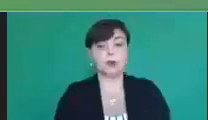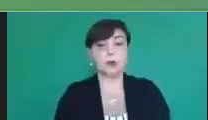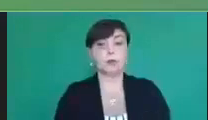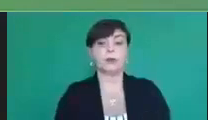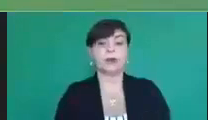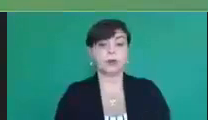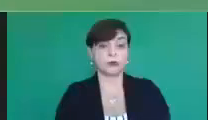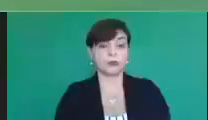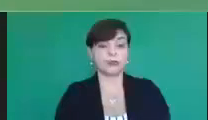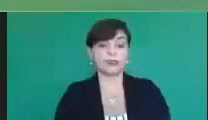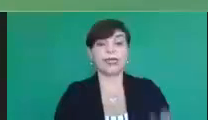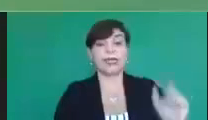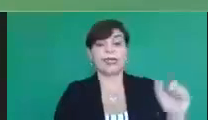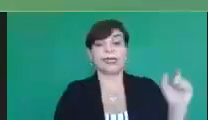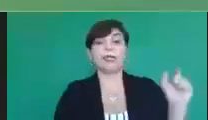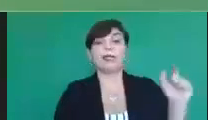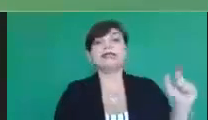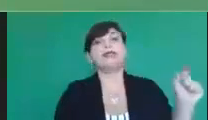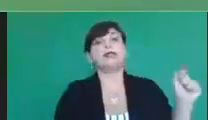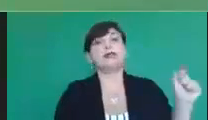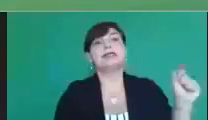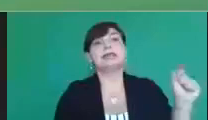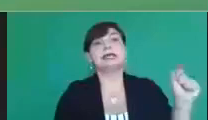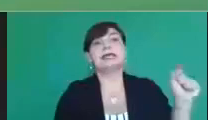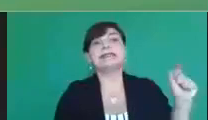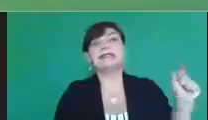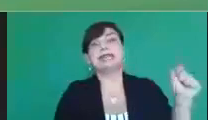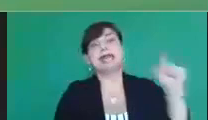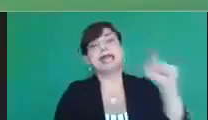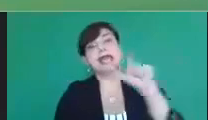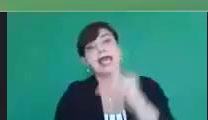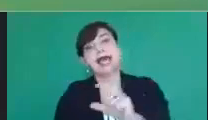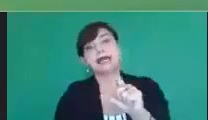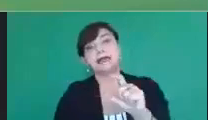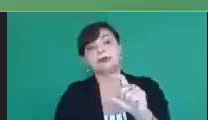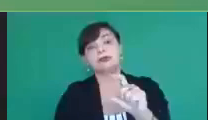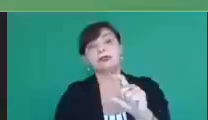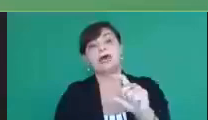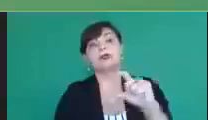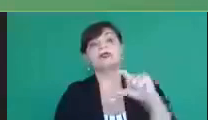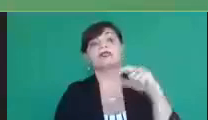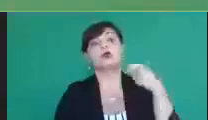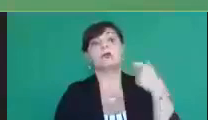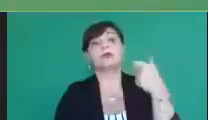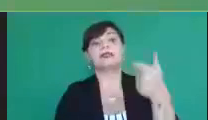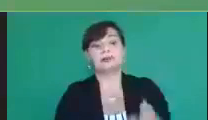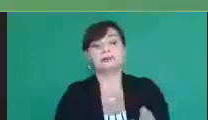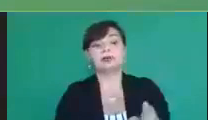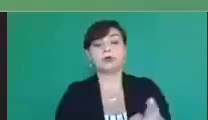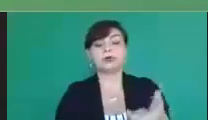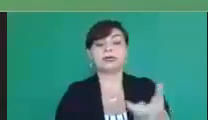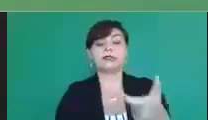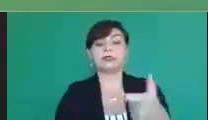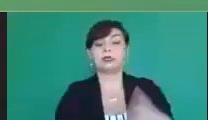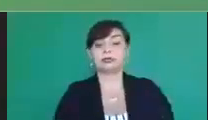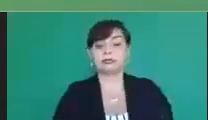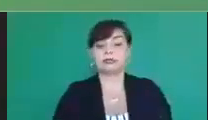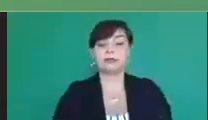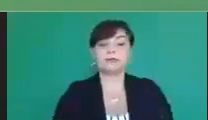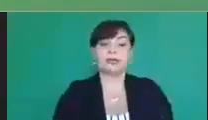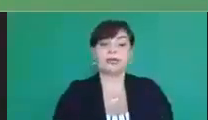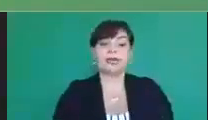121 preguntas y lo que se trató de hacer es que cada enunciado se convertía en preguntas